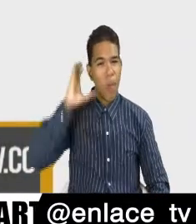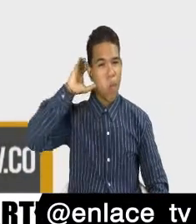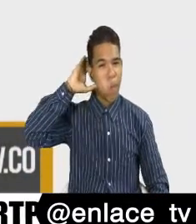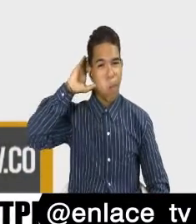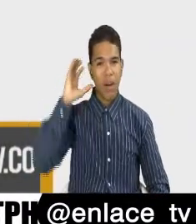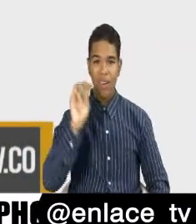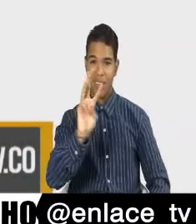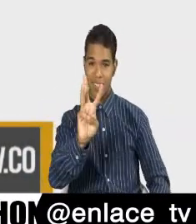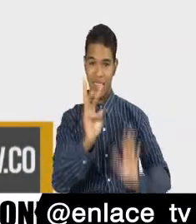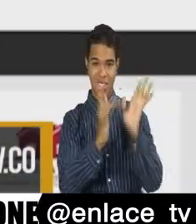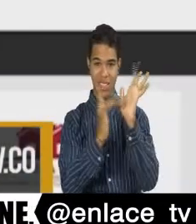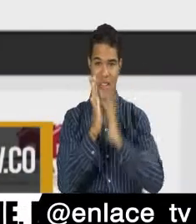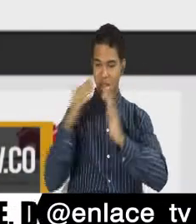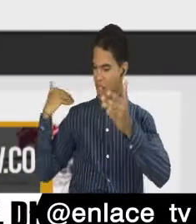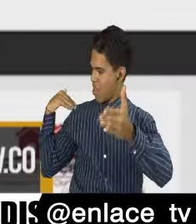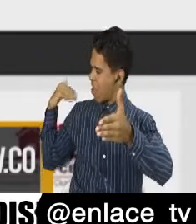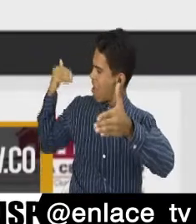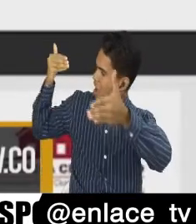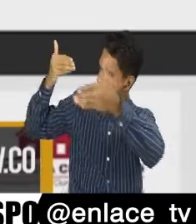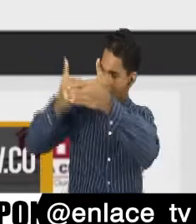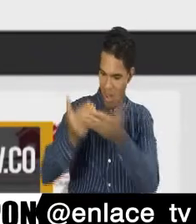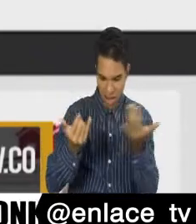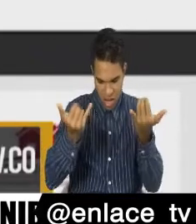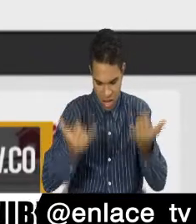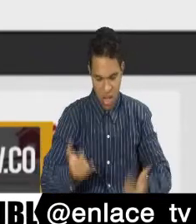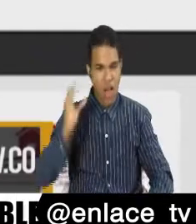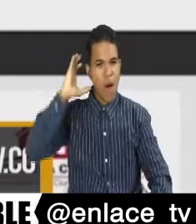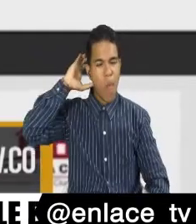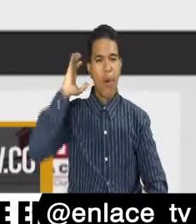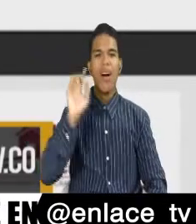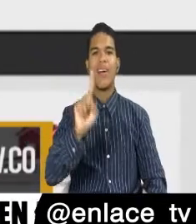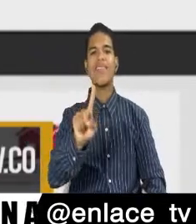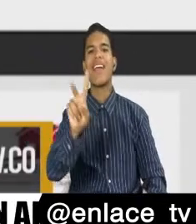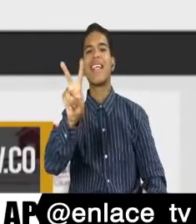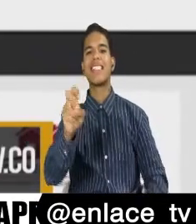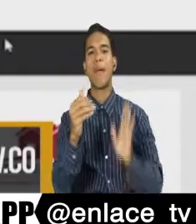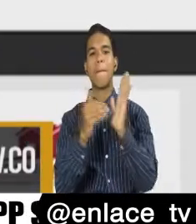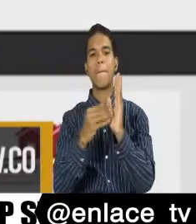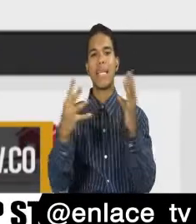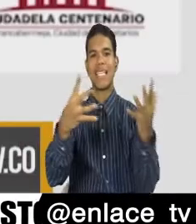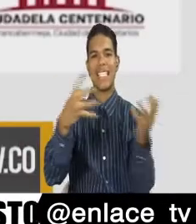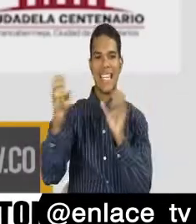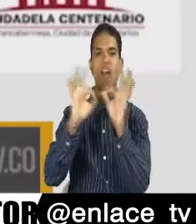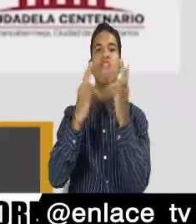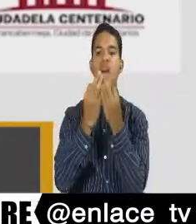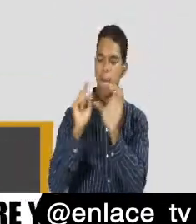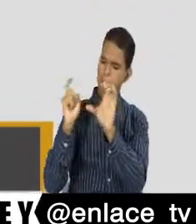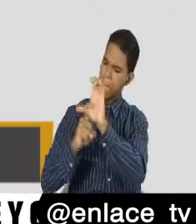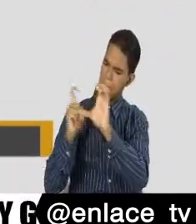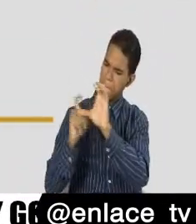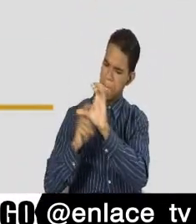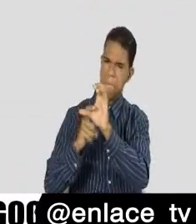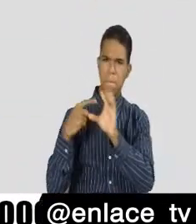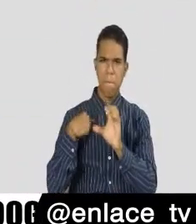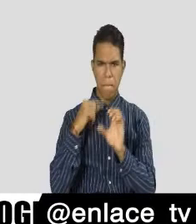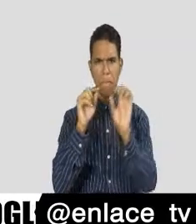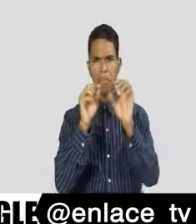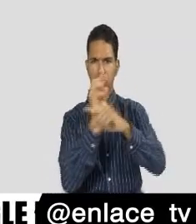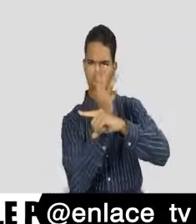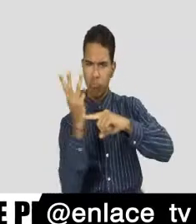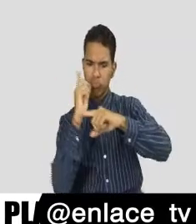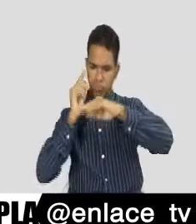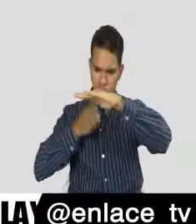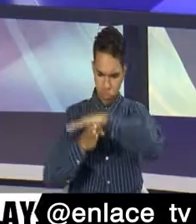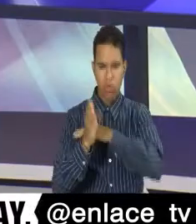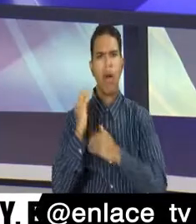de abril, cuando se abrió la convocatoria de postulación, 17.900 familias han logrado inscribirse de manera virtual y